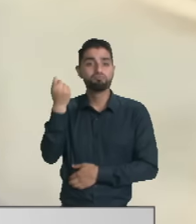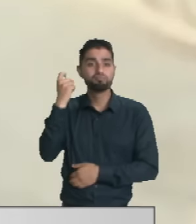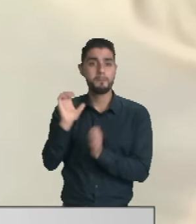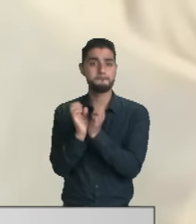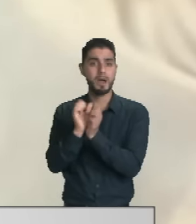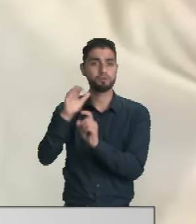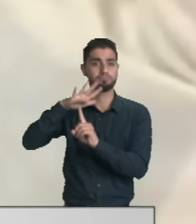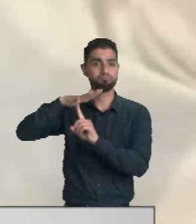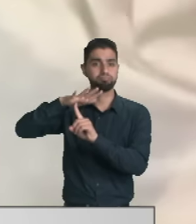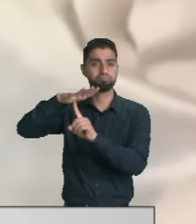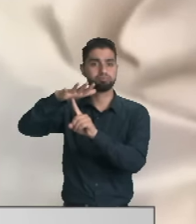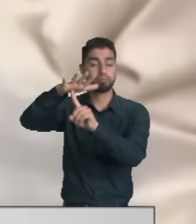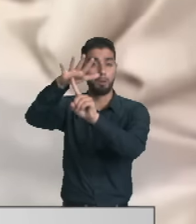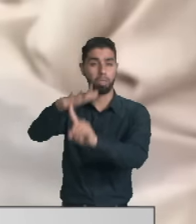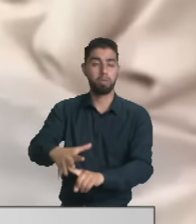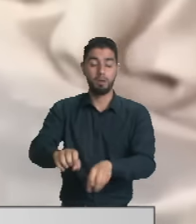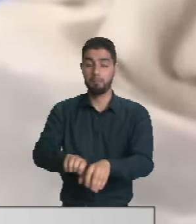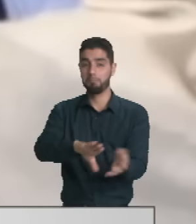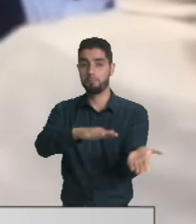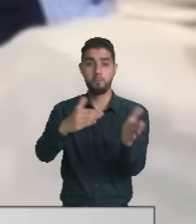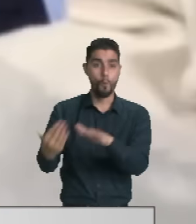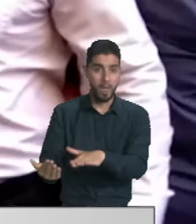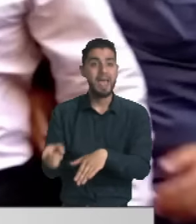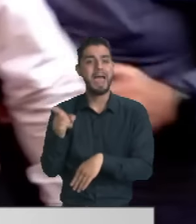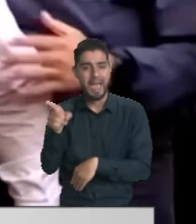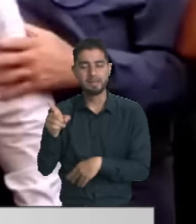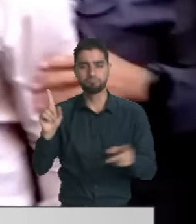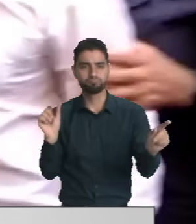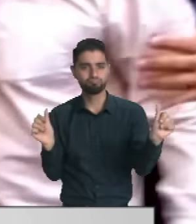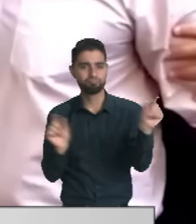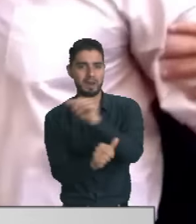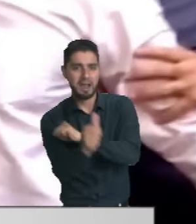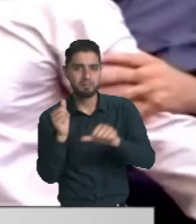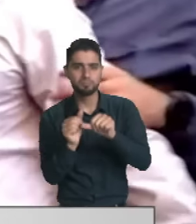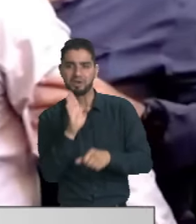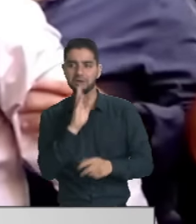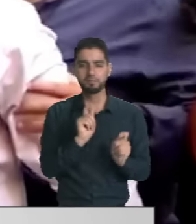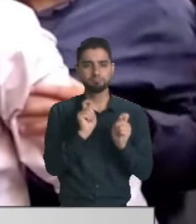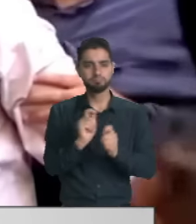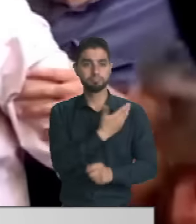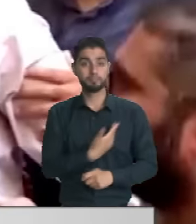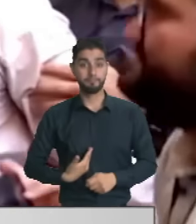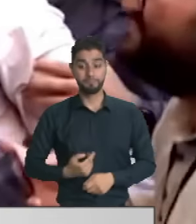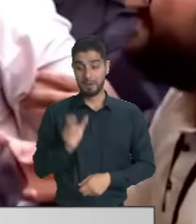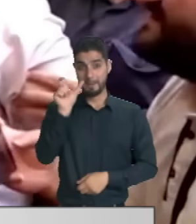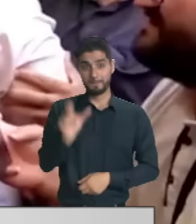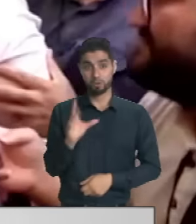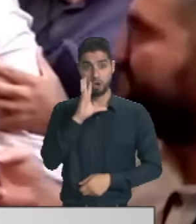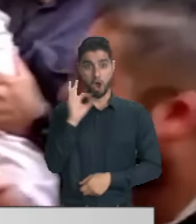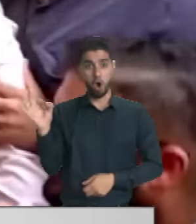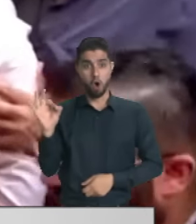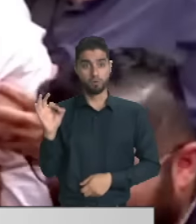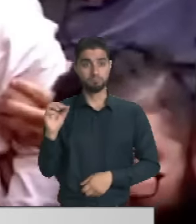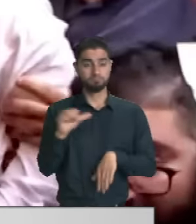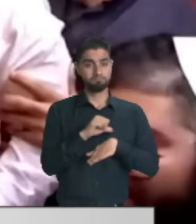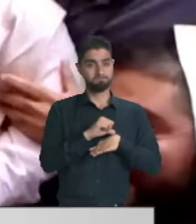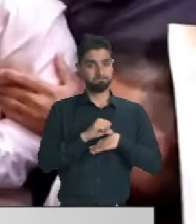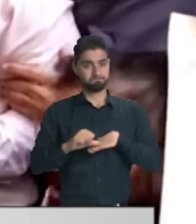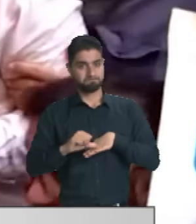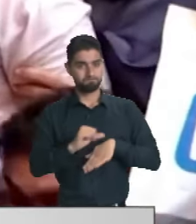El candidato reformista Masoud Pezeshkian, un cirujano cardíaco de 69 años, se enfrenta